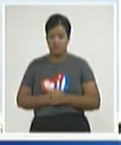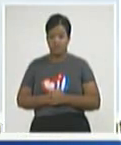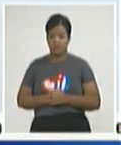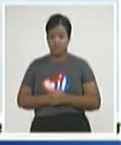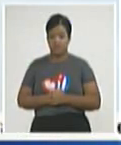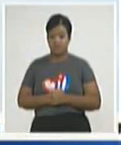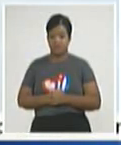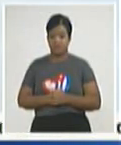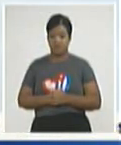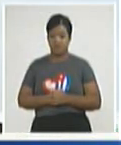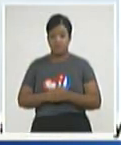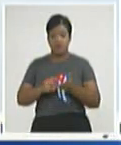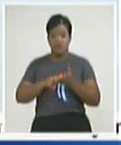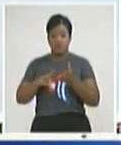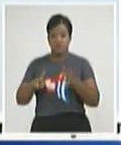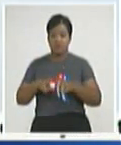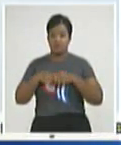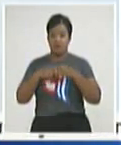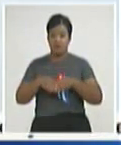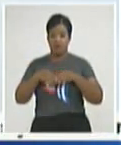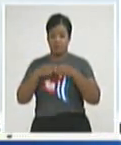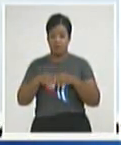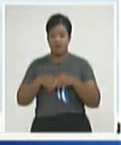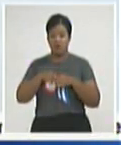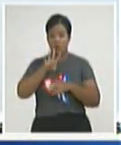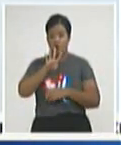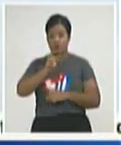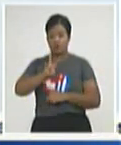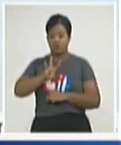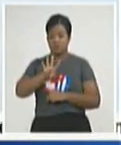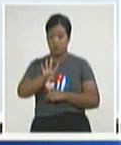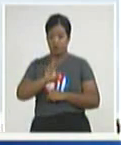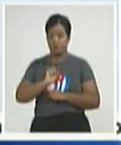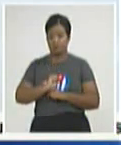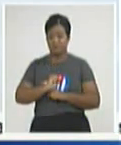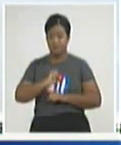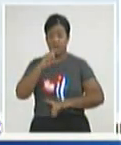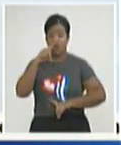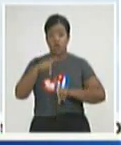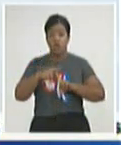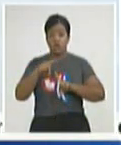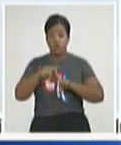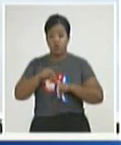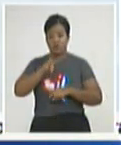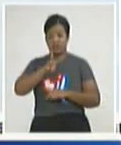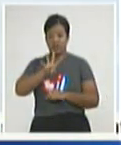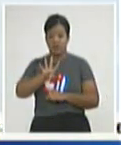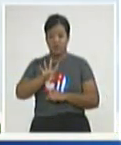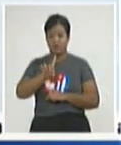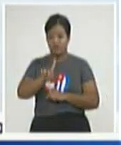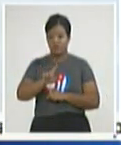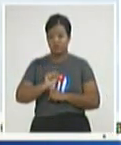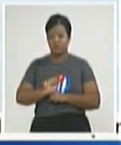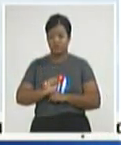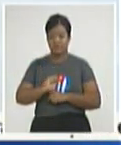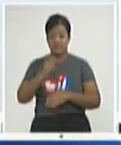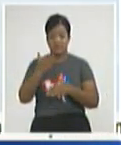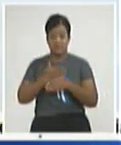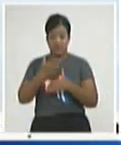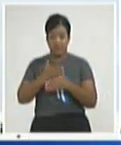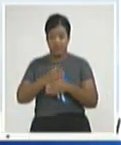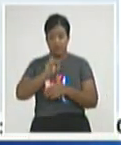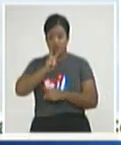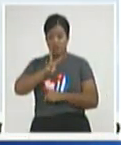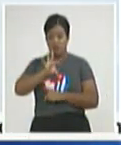Granma con 434. Tacna con 341, Santiago con